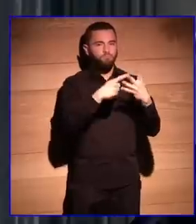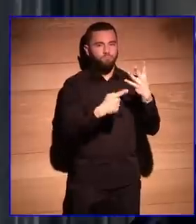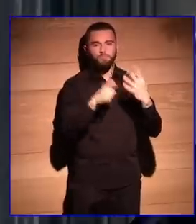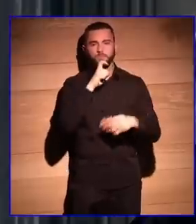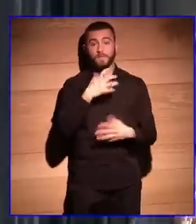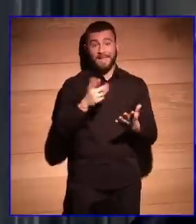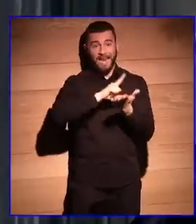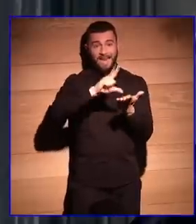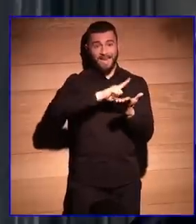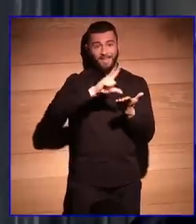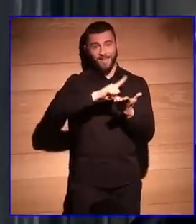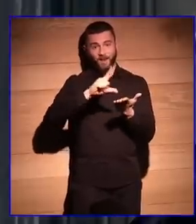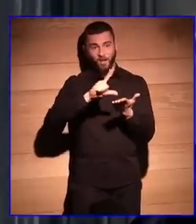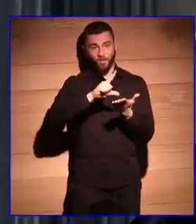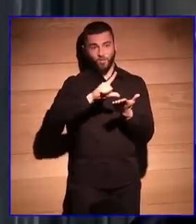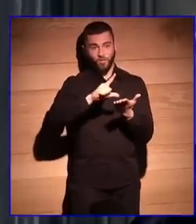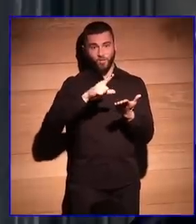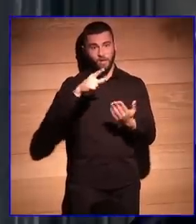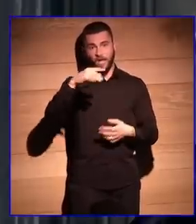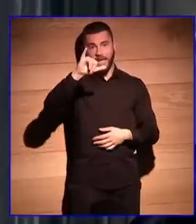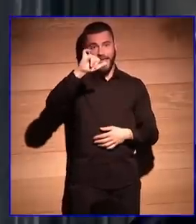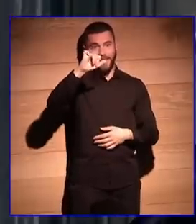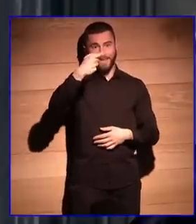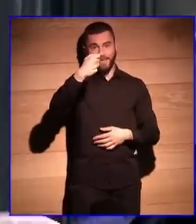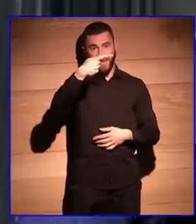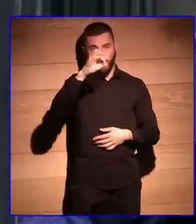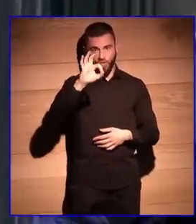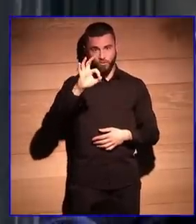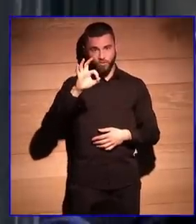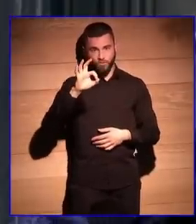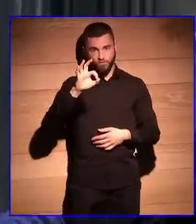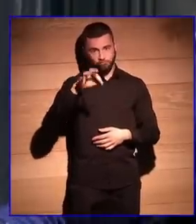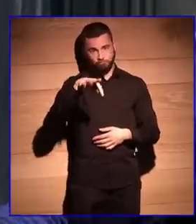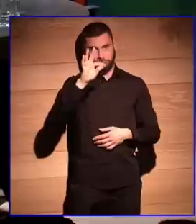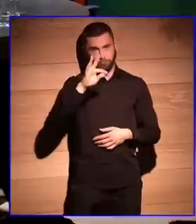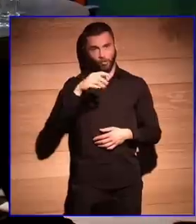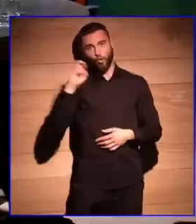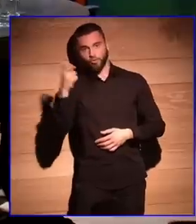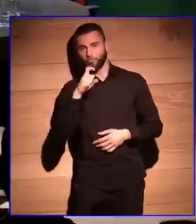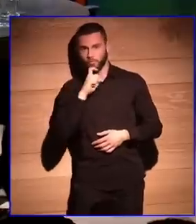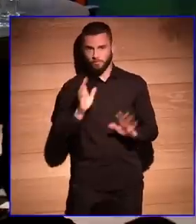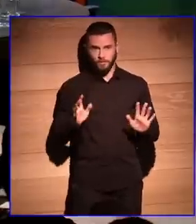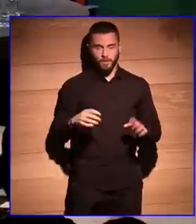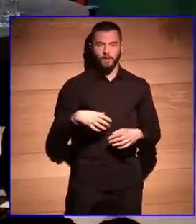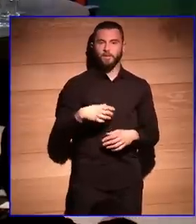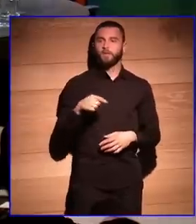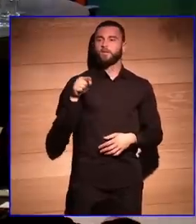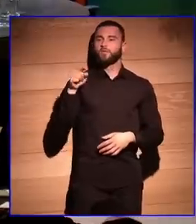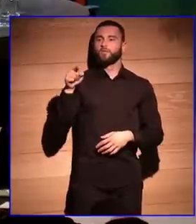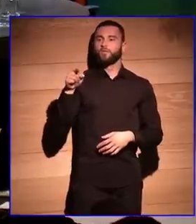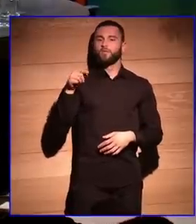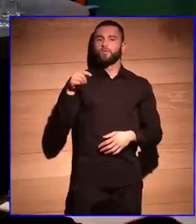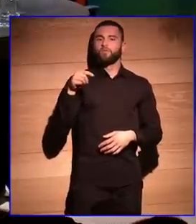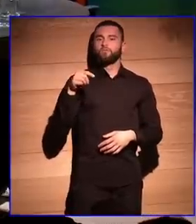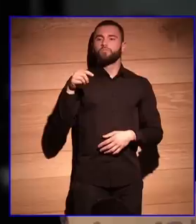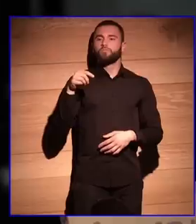es muy difícil no escoger a Yago, evidentemente. Uh-huh. Y Rodrigo, ¿tienes alguno así? Ya sé que no es el favorito, pero bueno, uno.